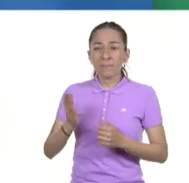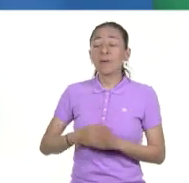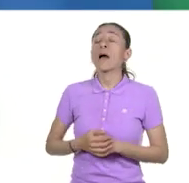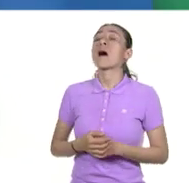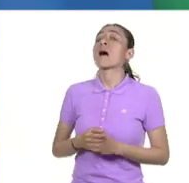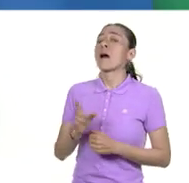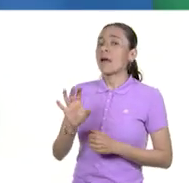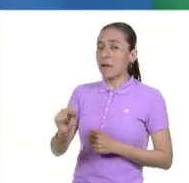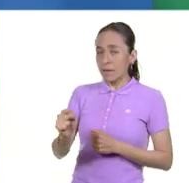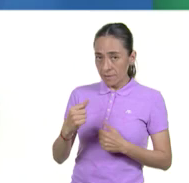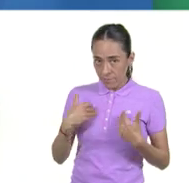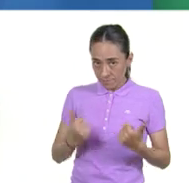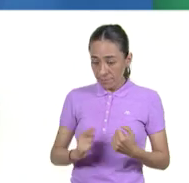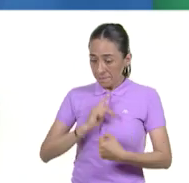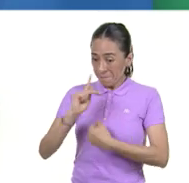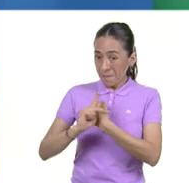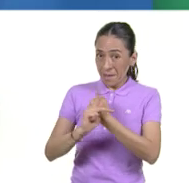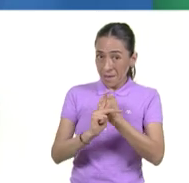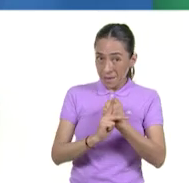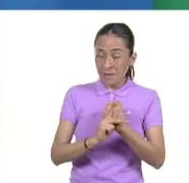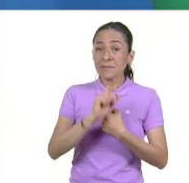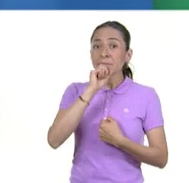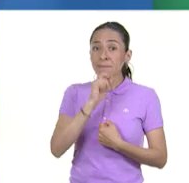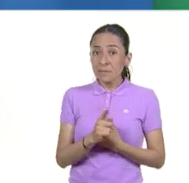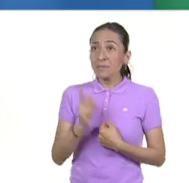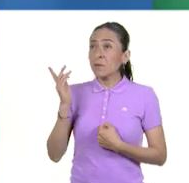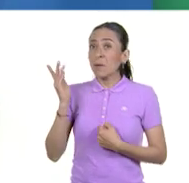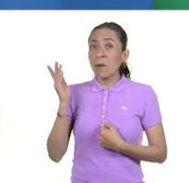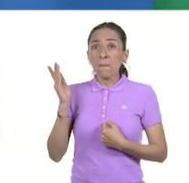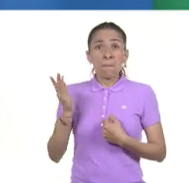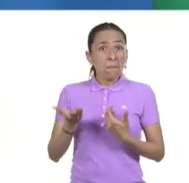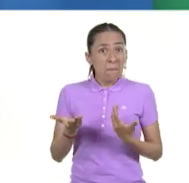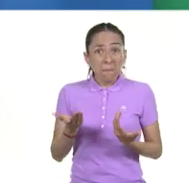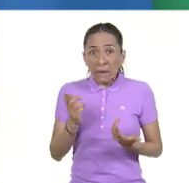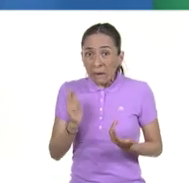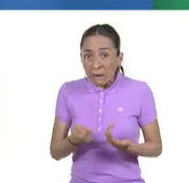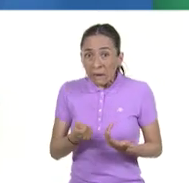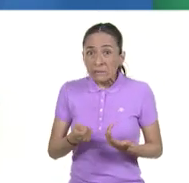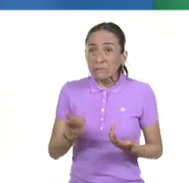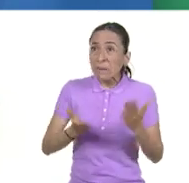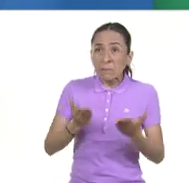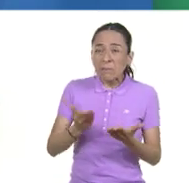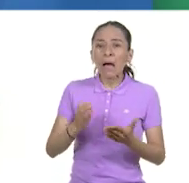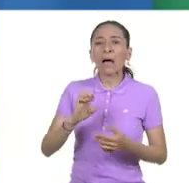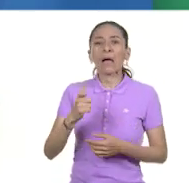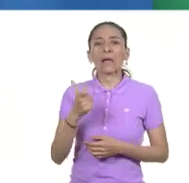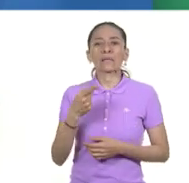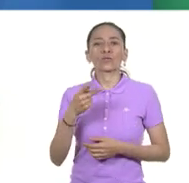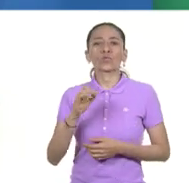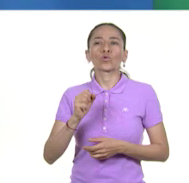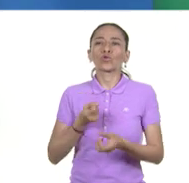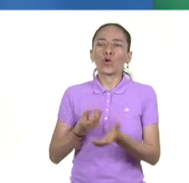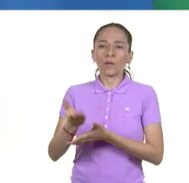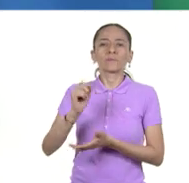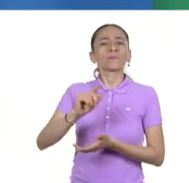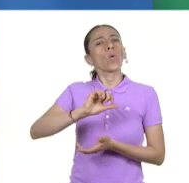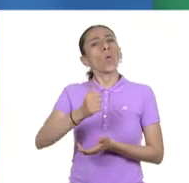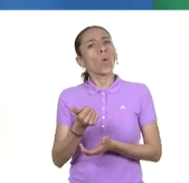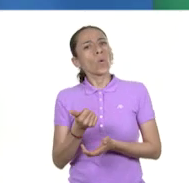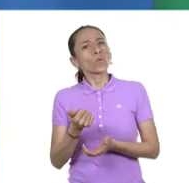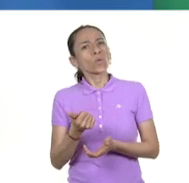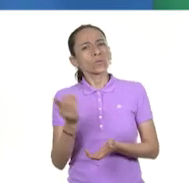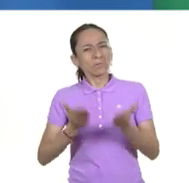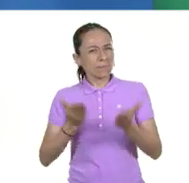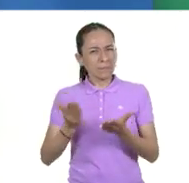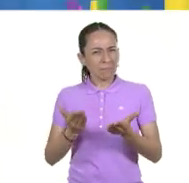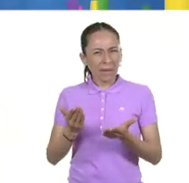que los países que tienen más emigrantes son expulsores y los países que tienen más inmigrantes son receptores. ¿Estoy en